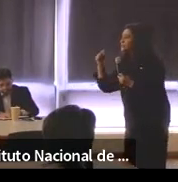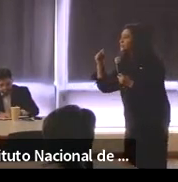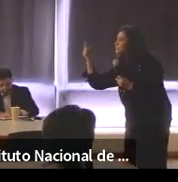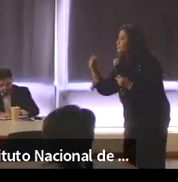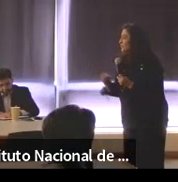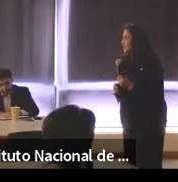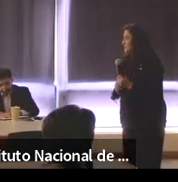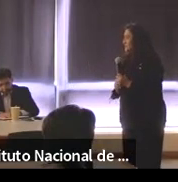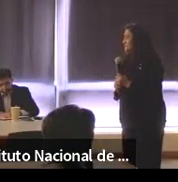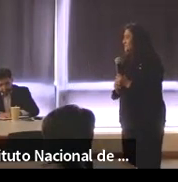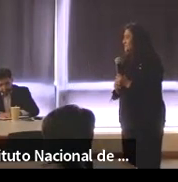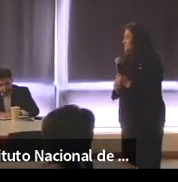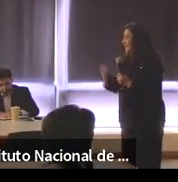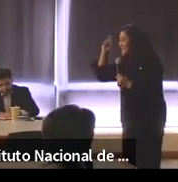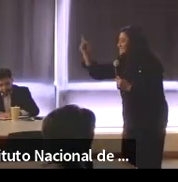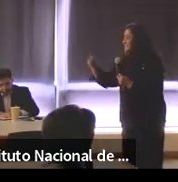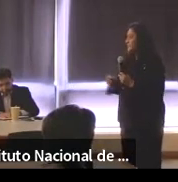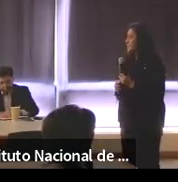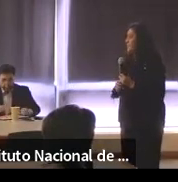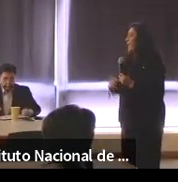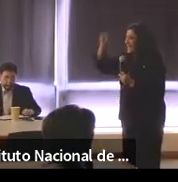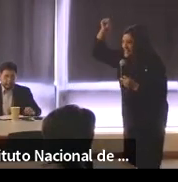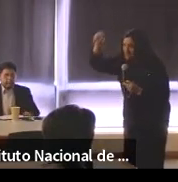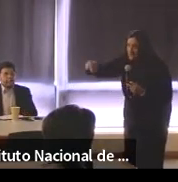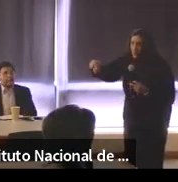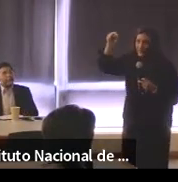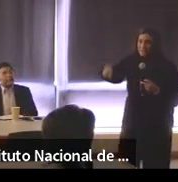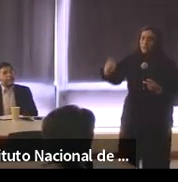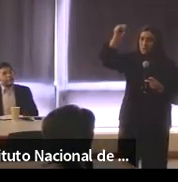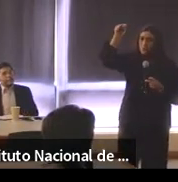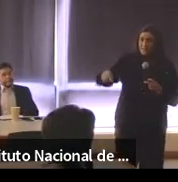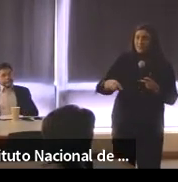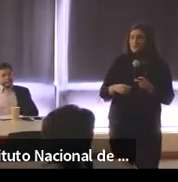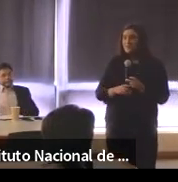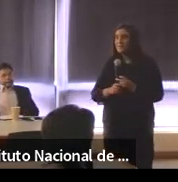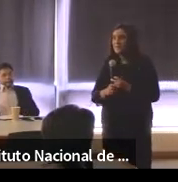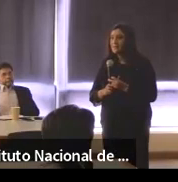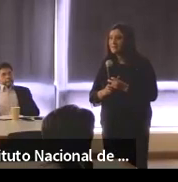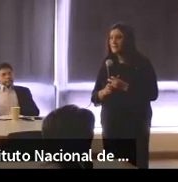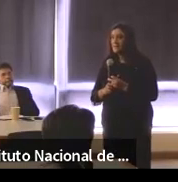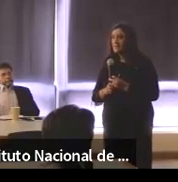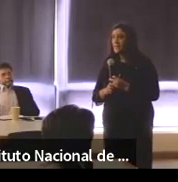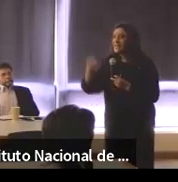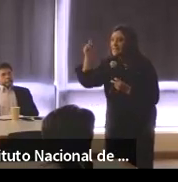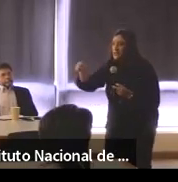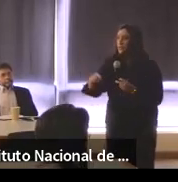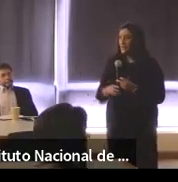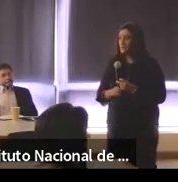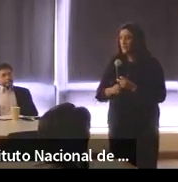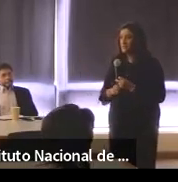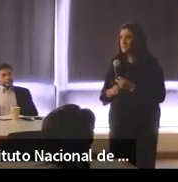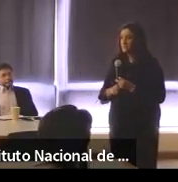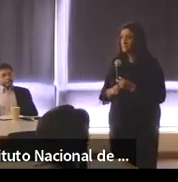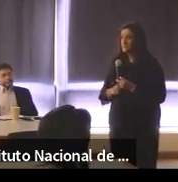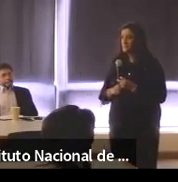la actitud que tú tomes ese es el problema eso es tu responsabilidad ahí te